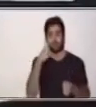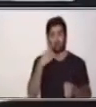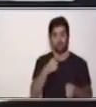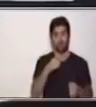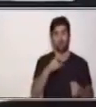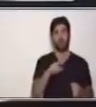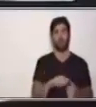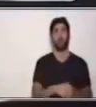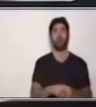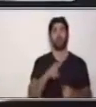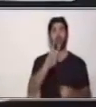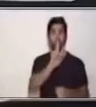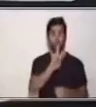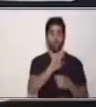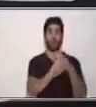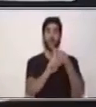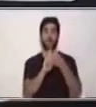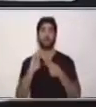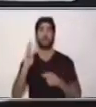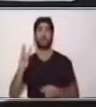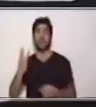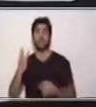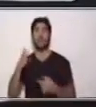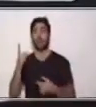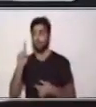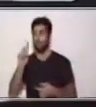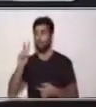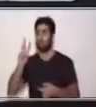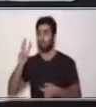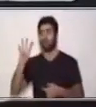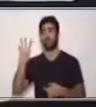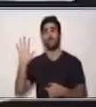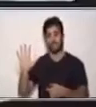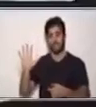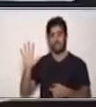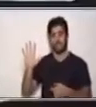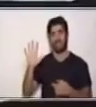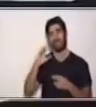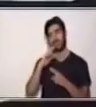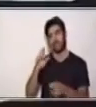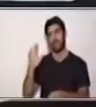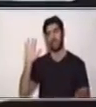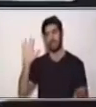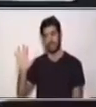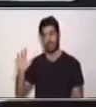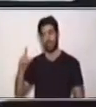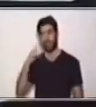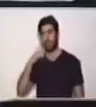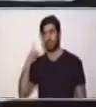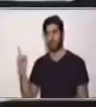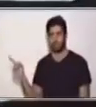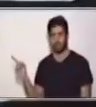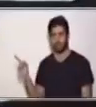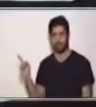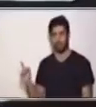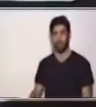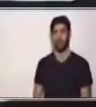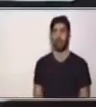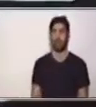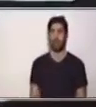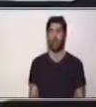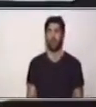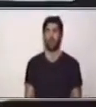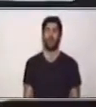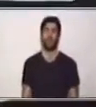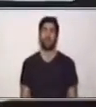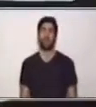que 2 más 3, la respuesta me va a dar en todo caso el número 5, ¿verdad? Entonces ya ahí